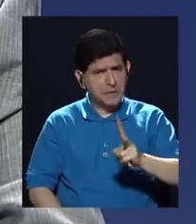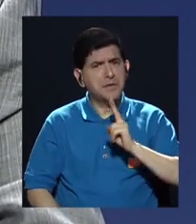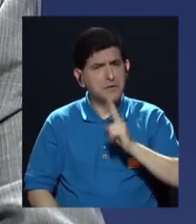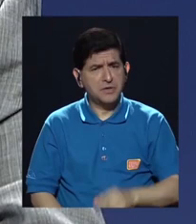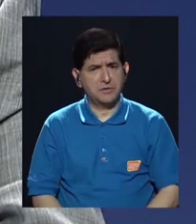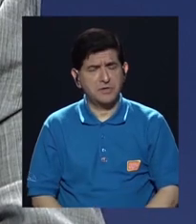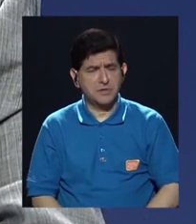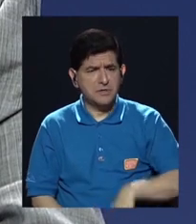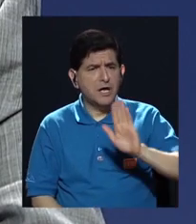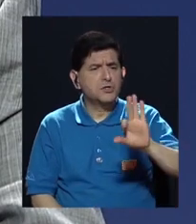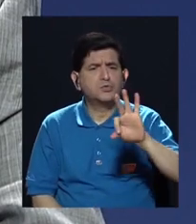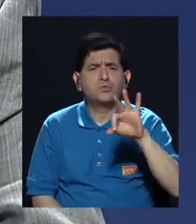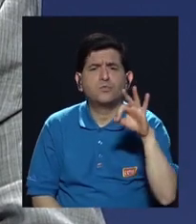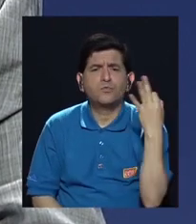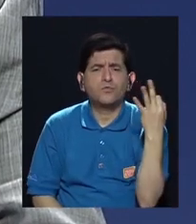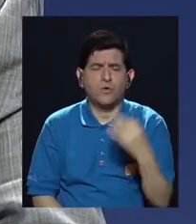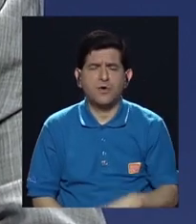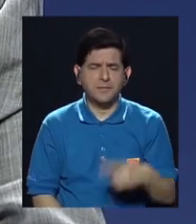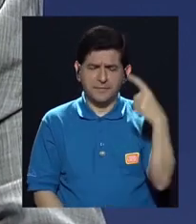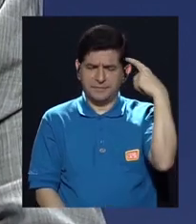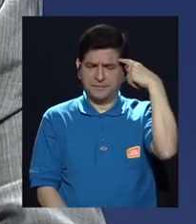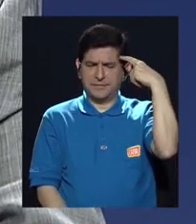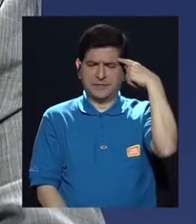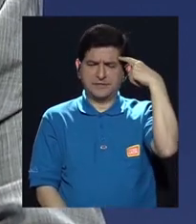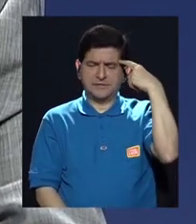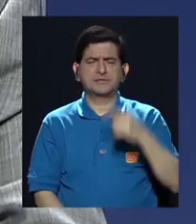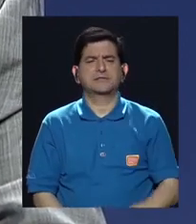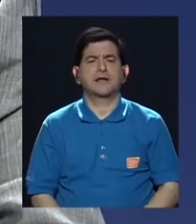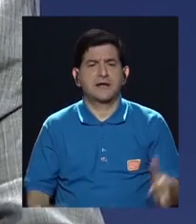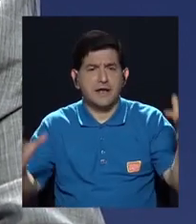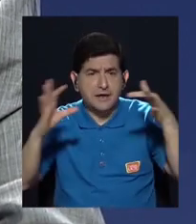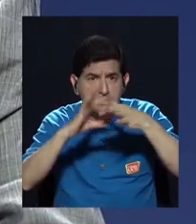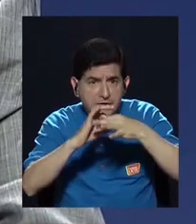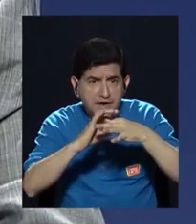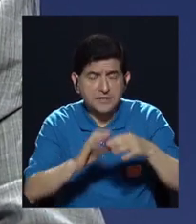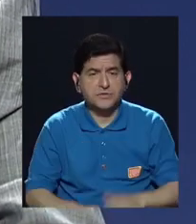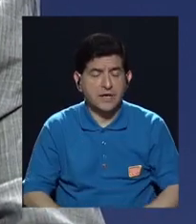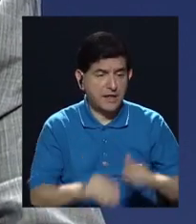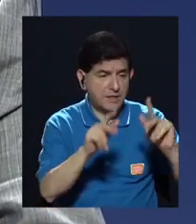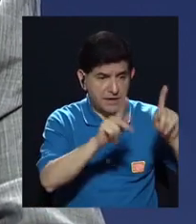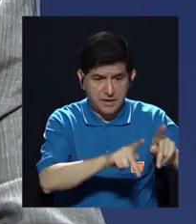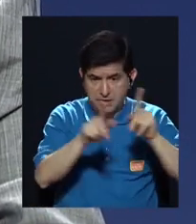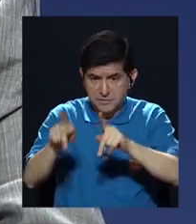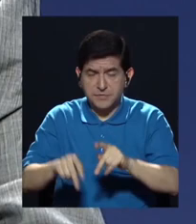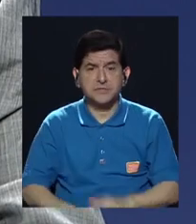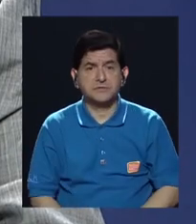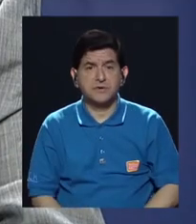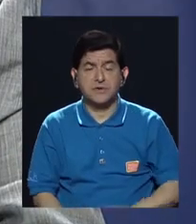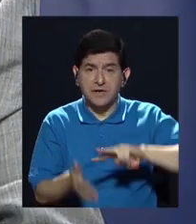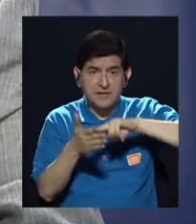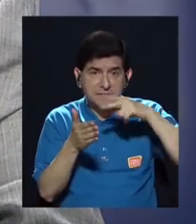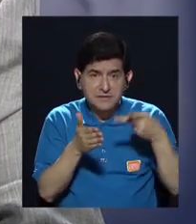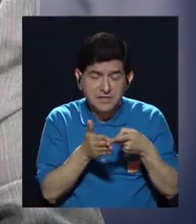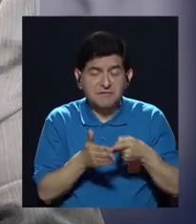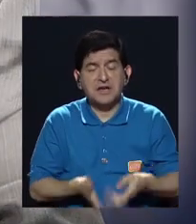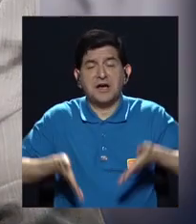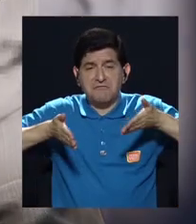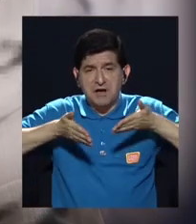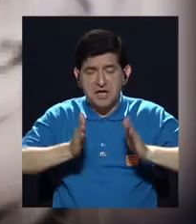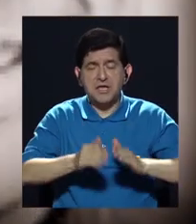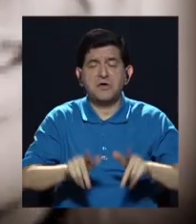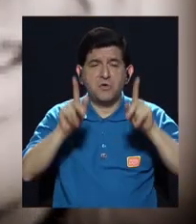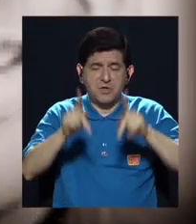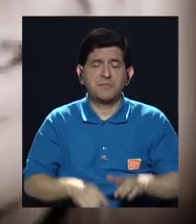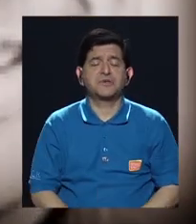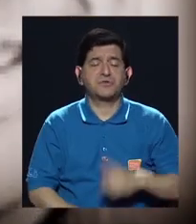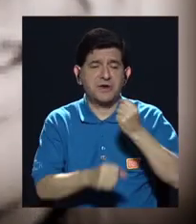lo era. Realmente su forma de pensar, sobre todo en la gente, no dejaba de ser el hijo